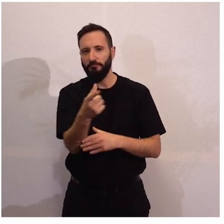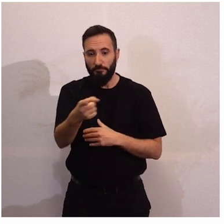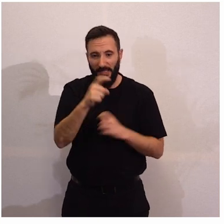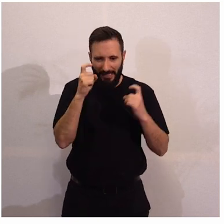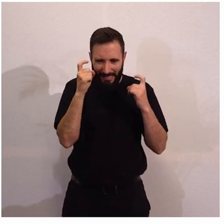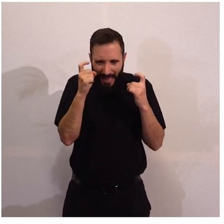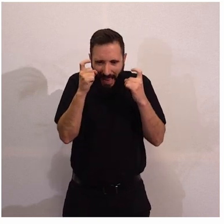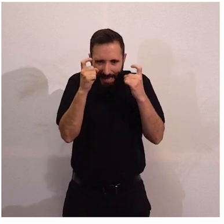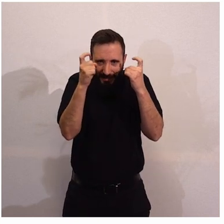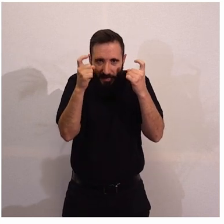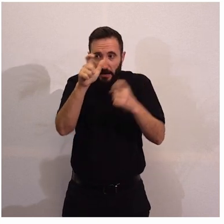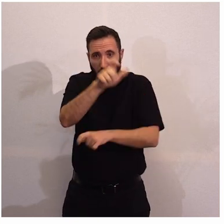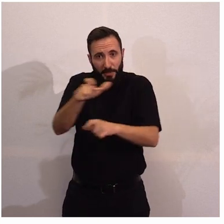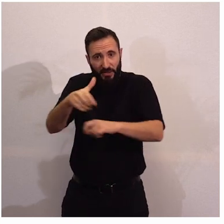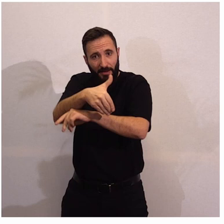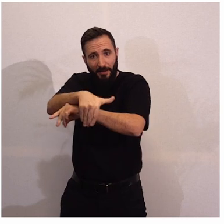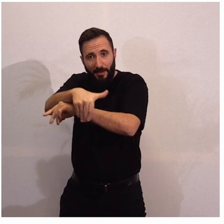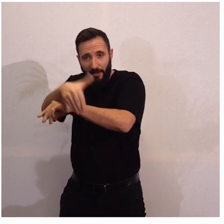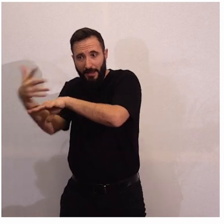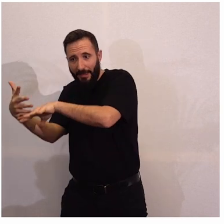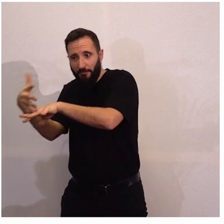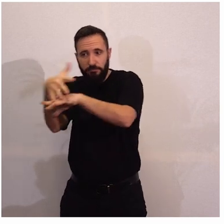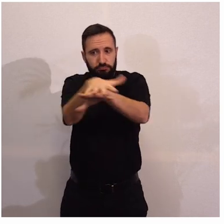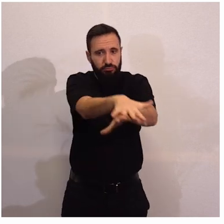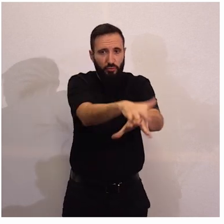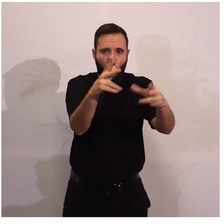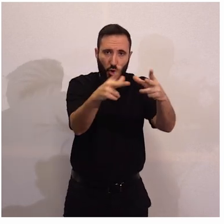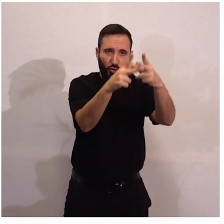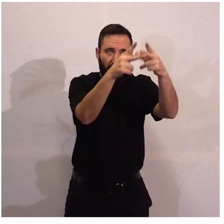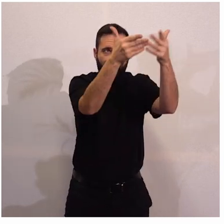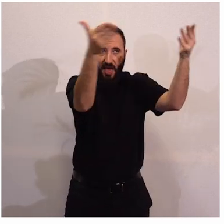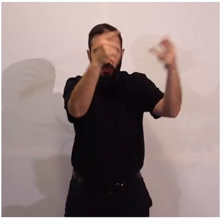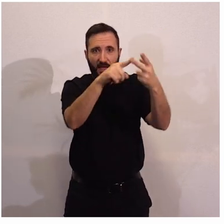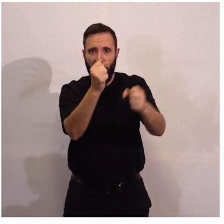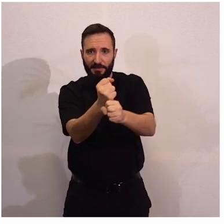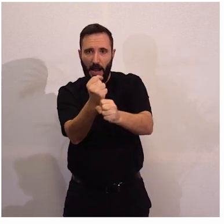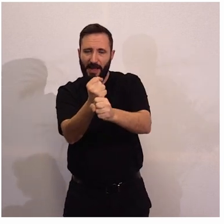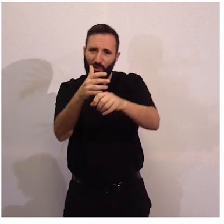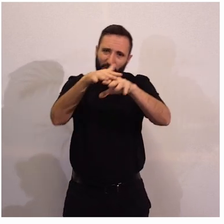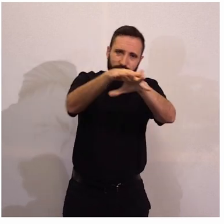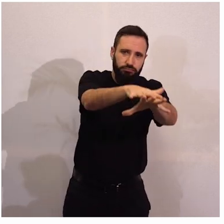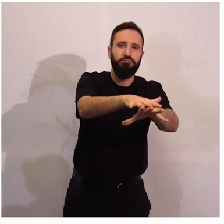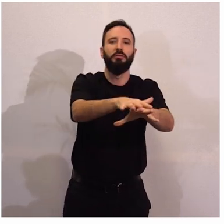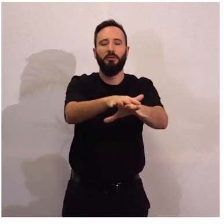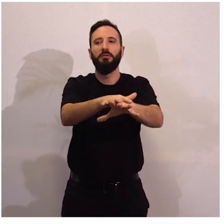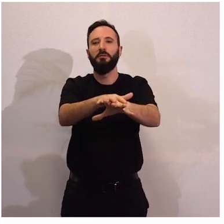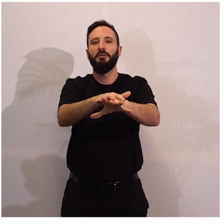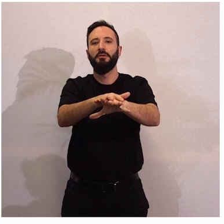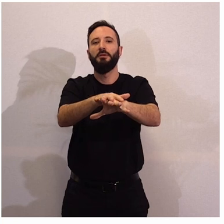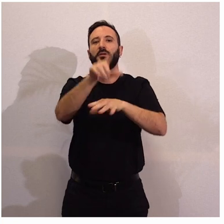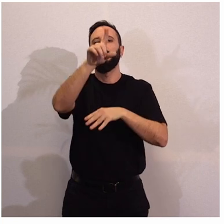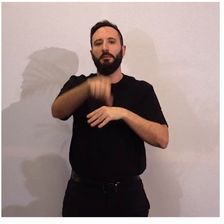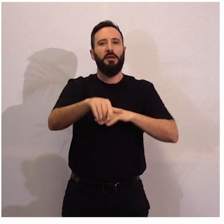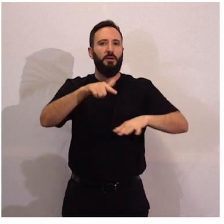intentar integrarlas en la sociedad, en el trabajo, pues en